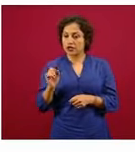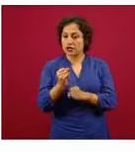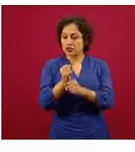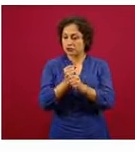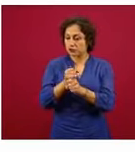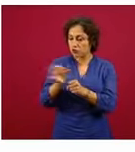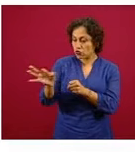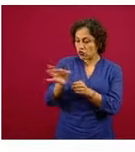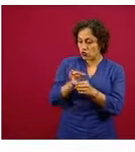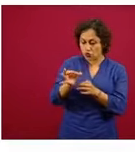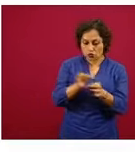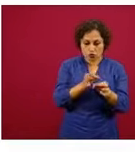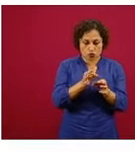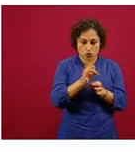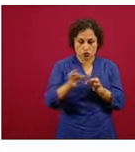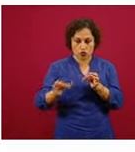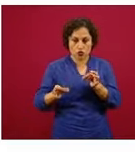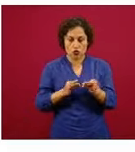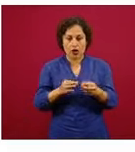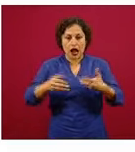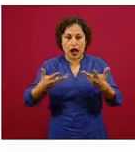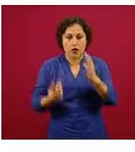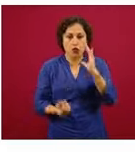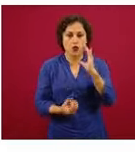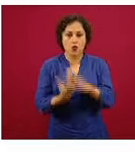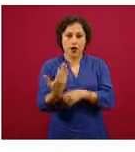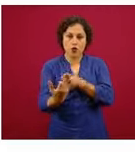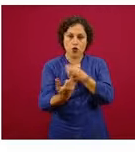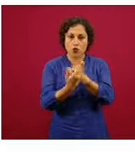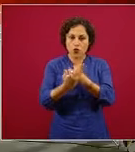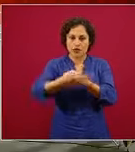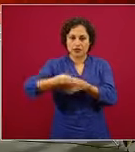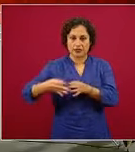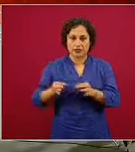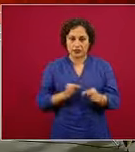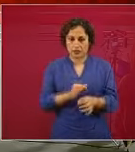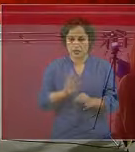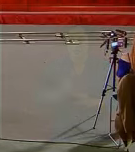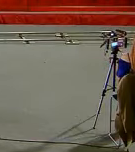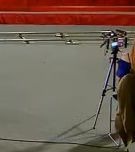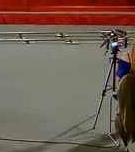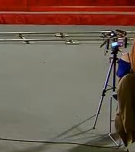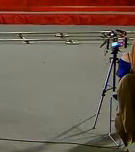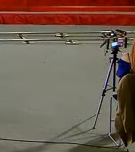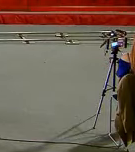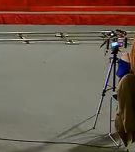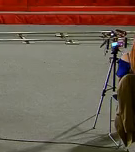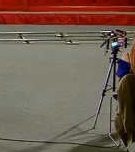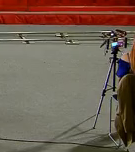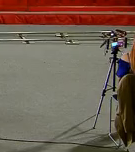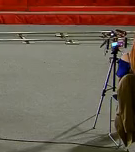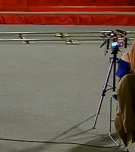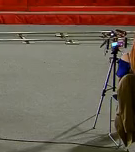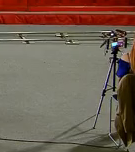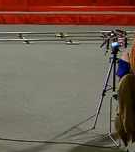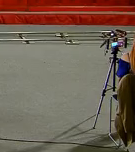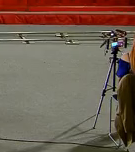los linfocitos, se generan anticuerpos y está lista la prueba para la respuesta inmune. En la siguiente, por